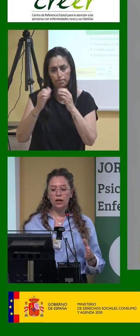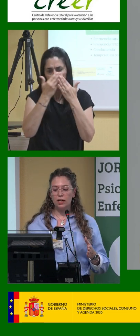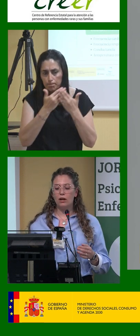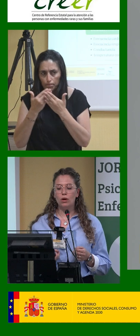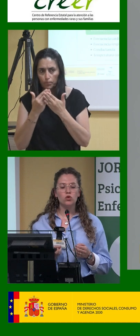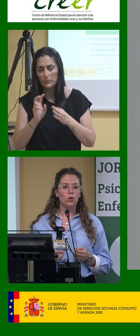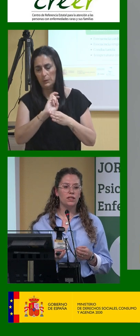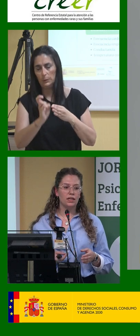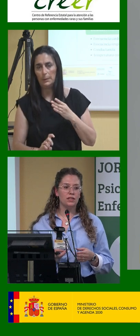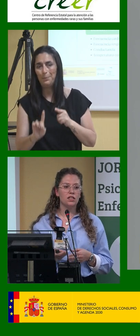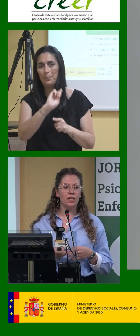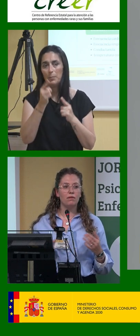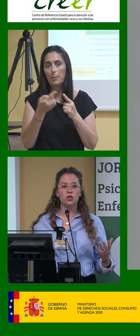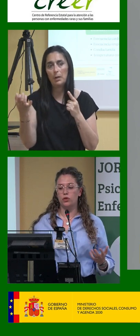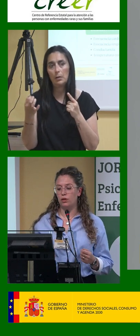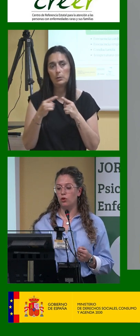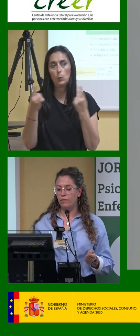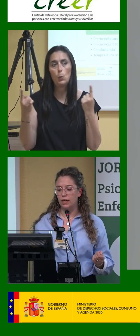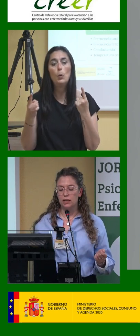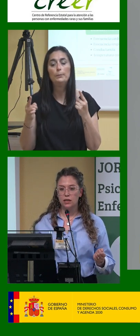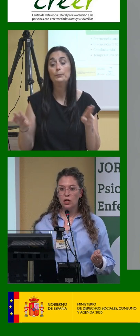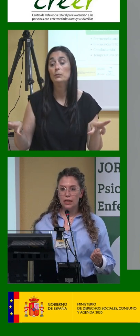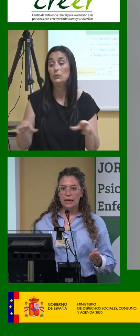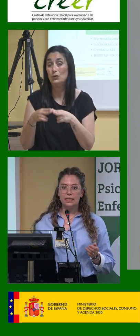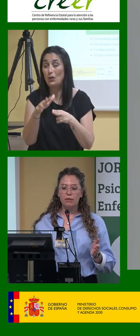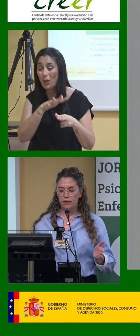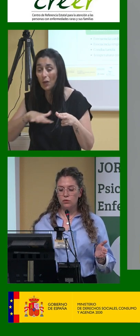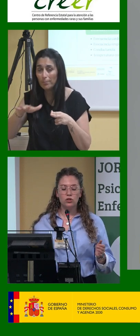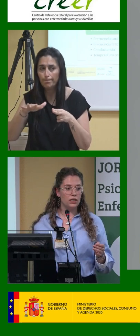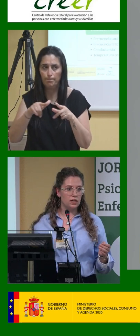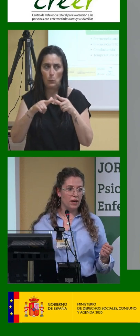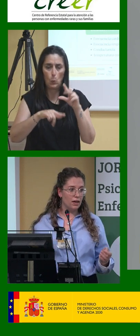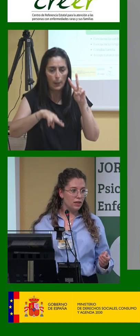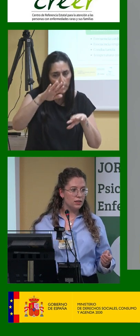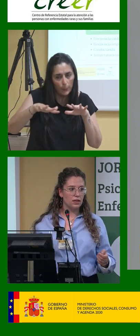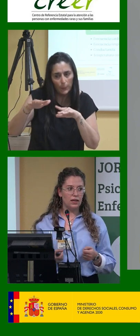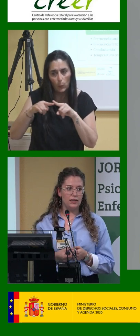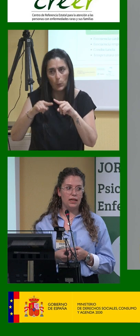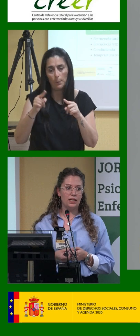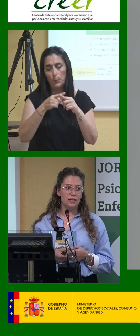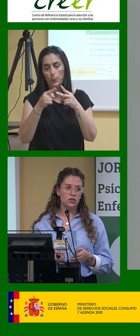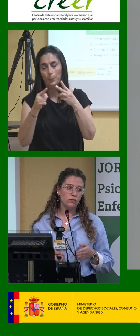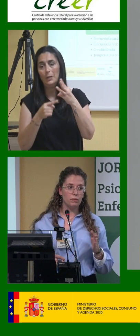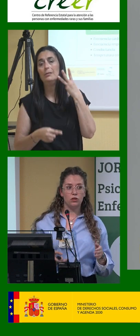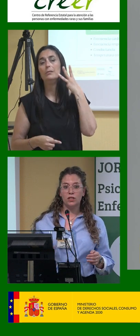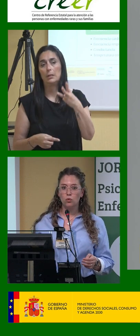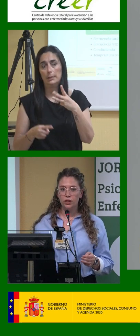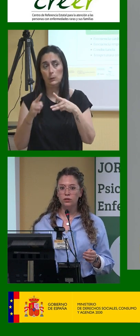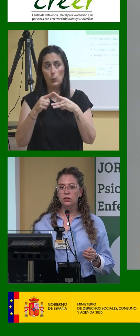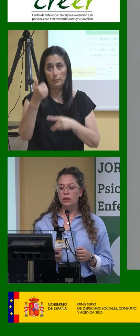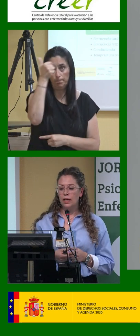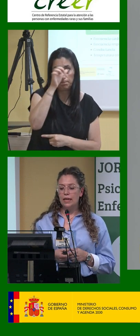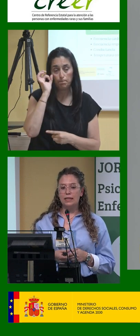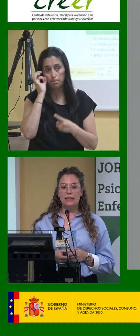primer lugar, evaluamos cuáles eran esas variables sociodemográficas. Establecimos 3 variables, que serían el sexo, femenino o